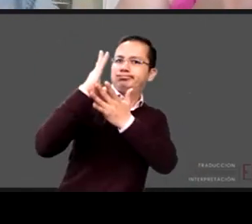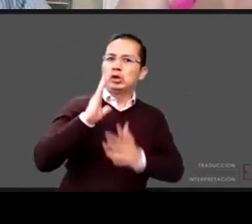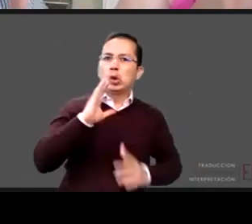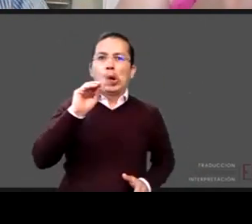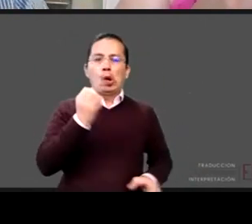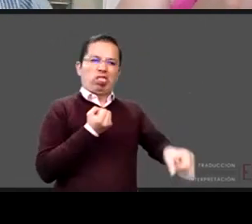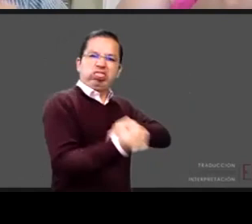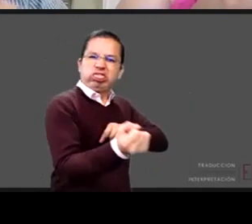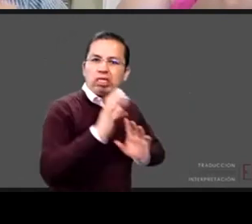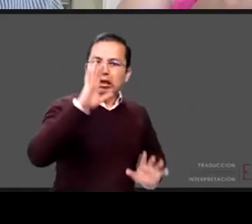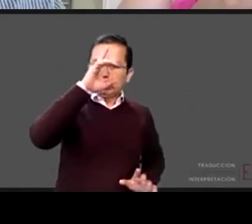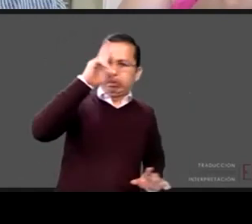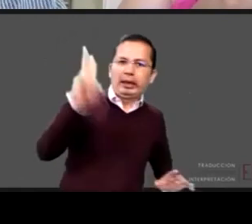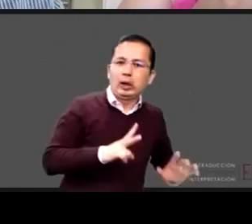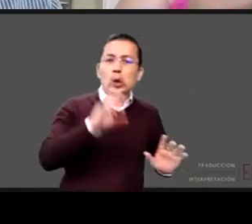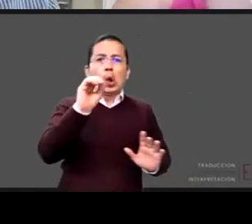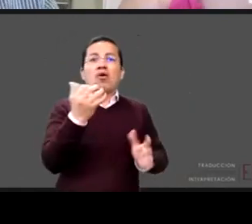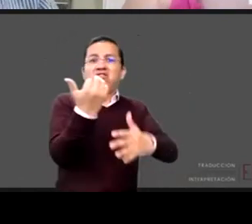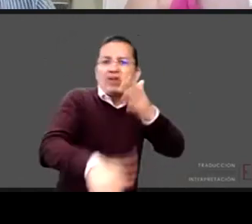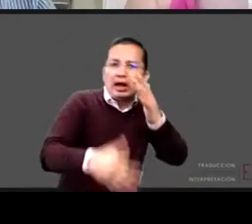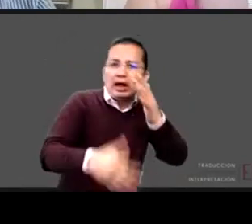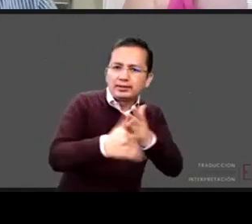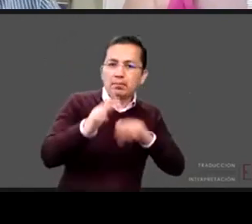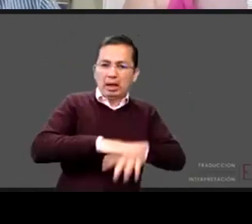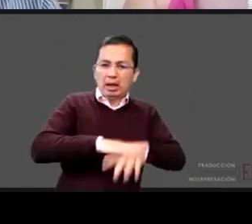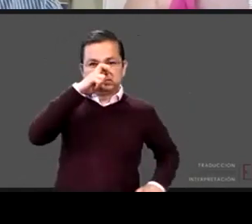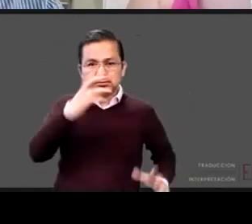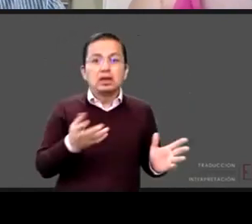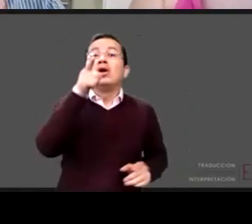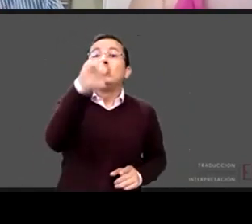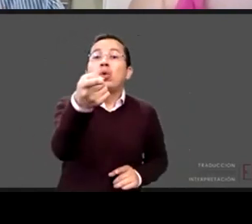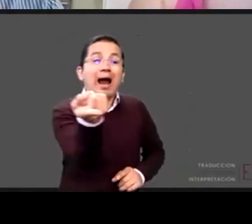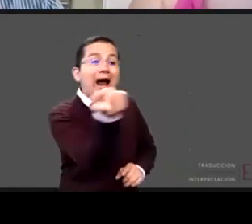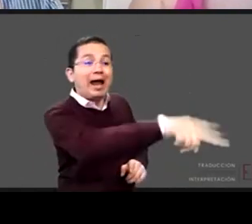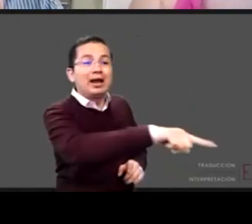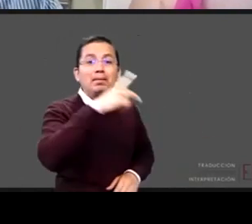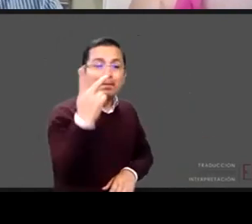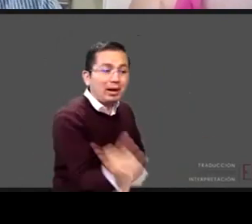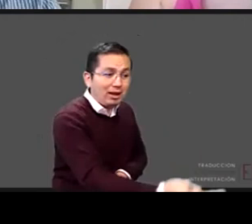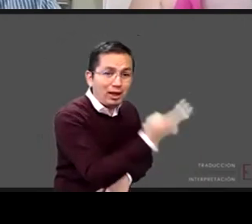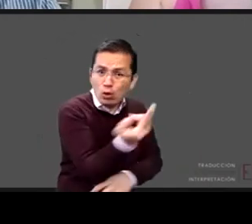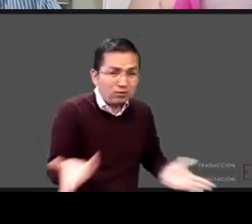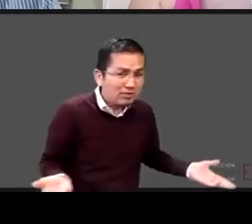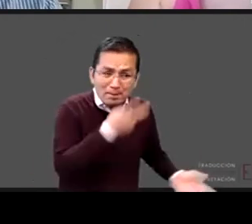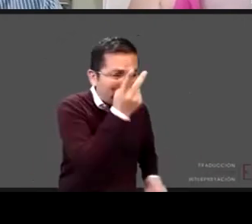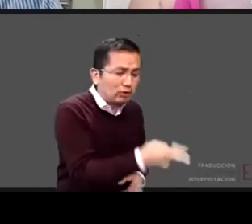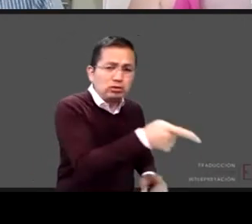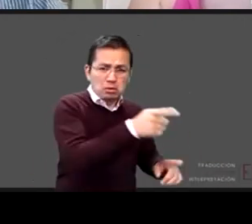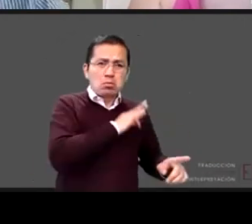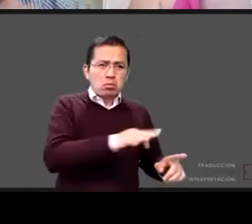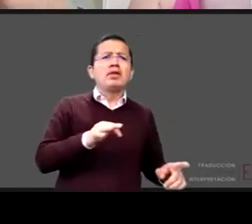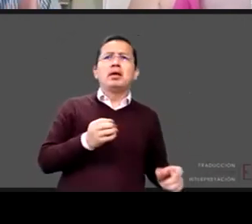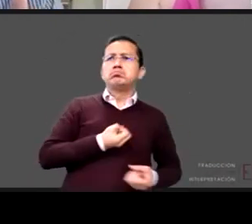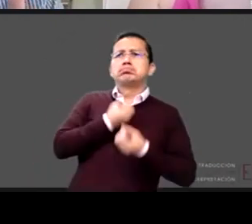sobrado, pregúntale a él. Pregúntale a él y él te lo va a decir. Si tiene lenguaje, usará su lenguaje. Si no lo tiene, te lo va a